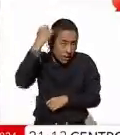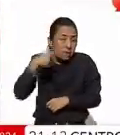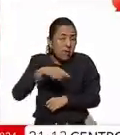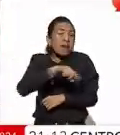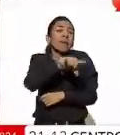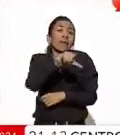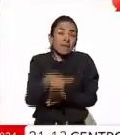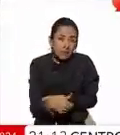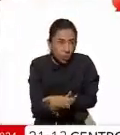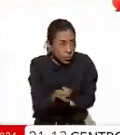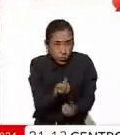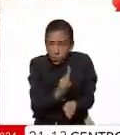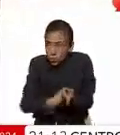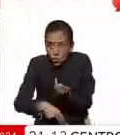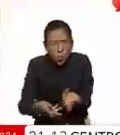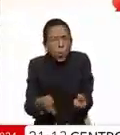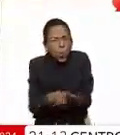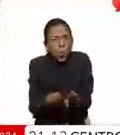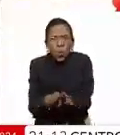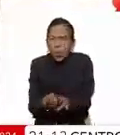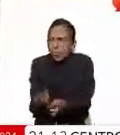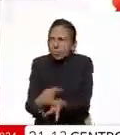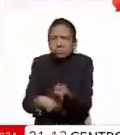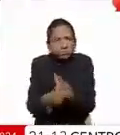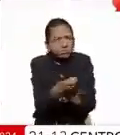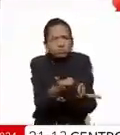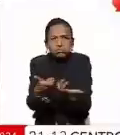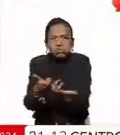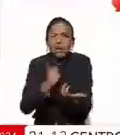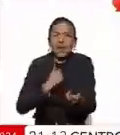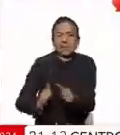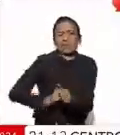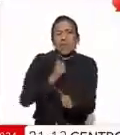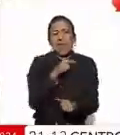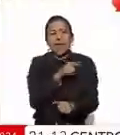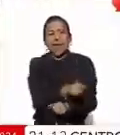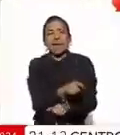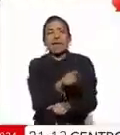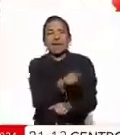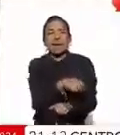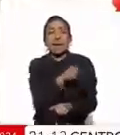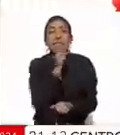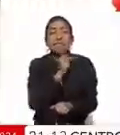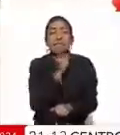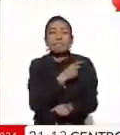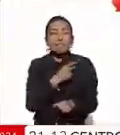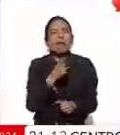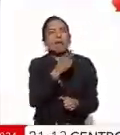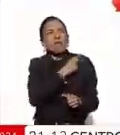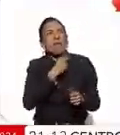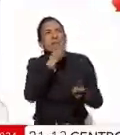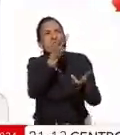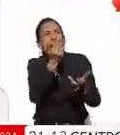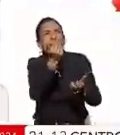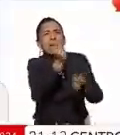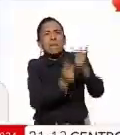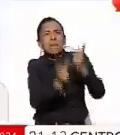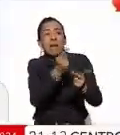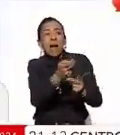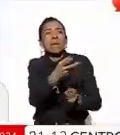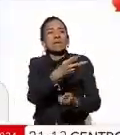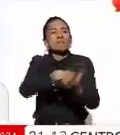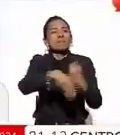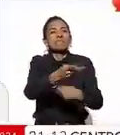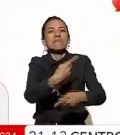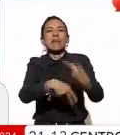que hacerse de recursos. ¿Qué hicieron? Endeudaban a Pemex. Y así sacaban recursos. Por eso vimos